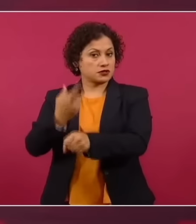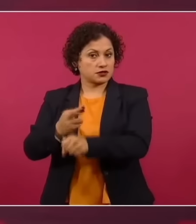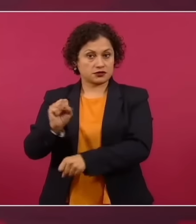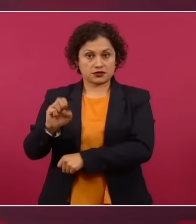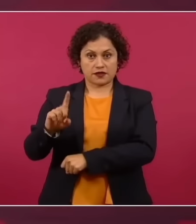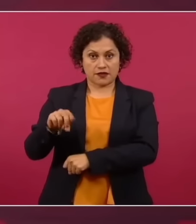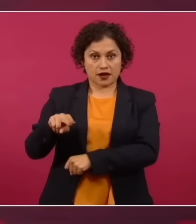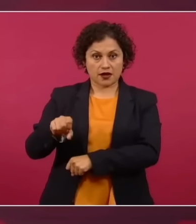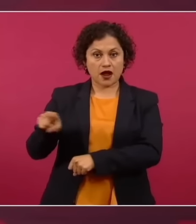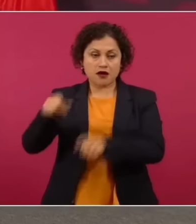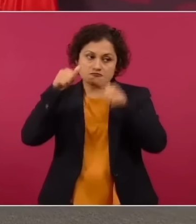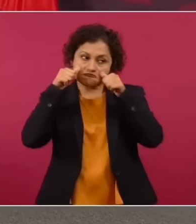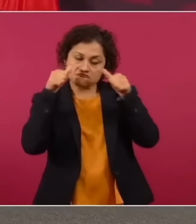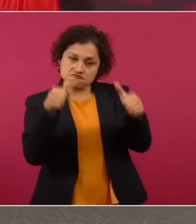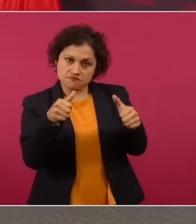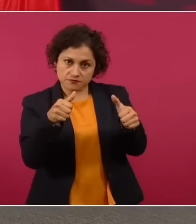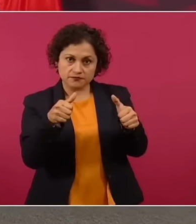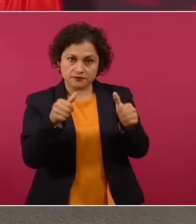eso. Pero además,